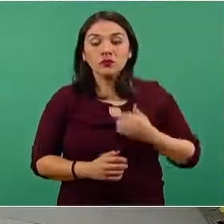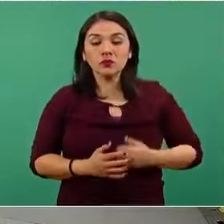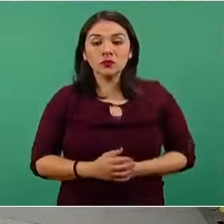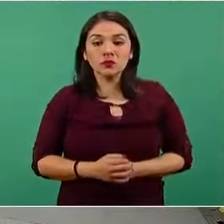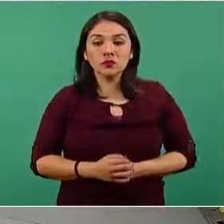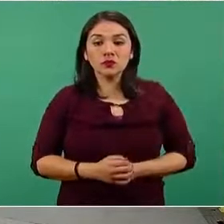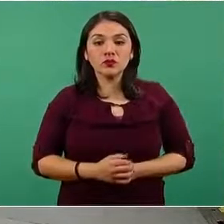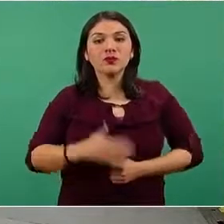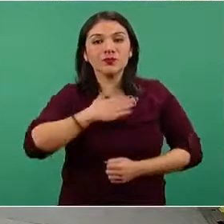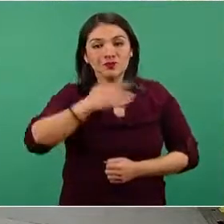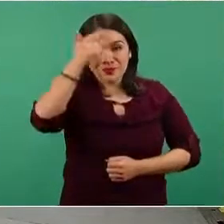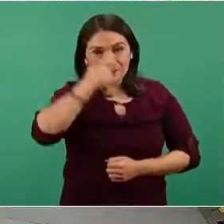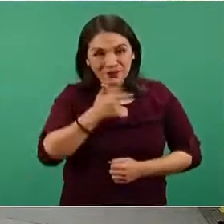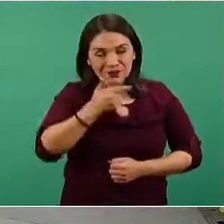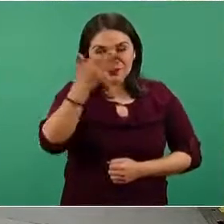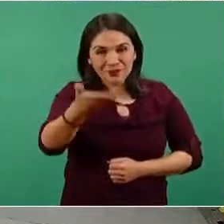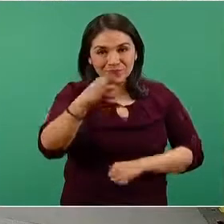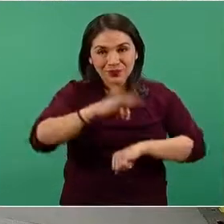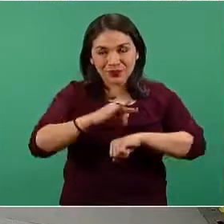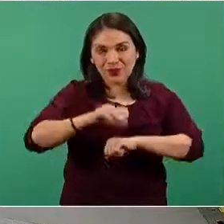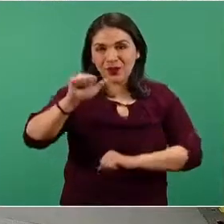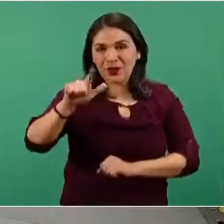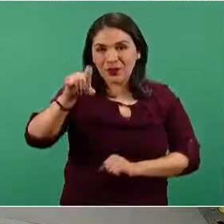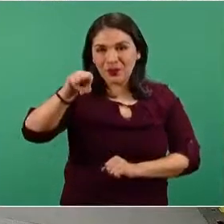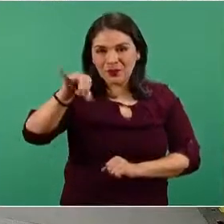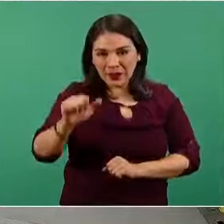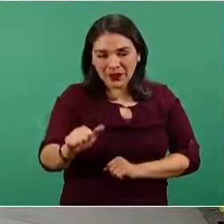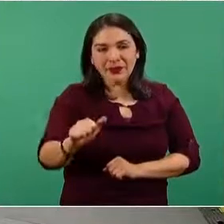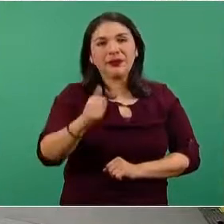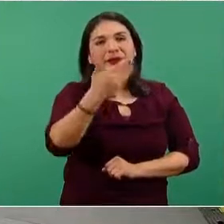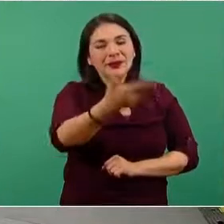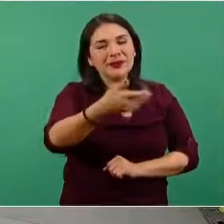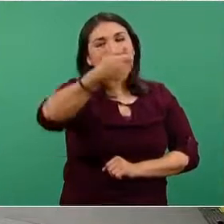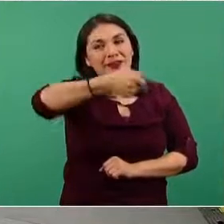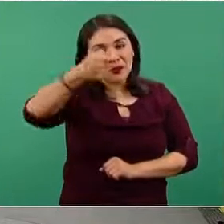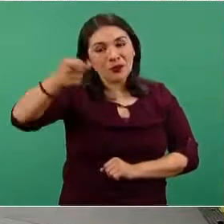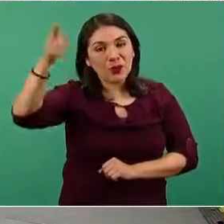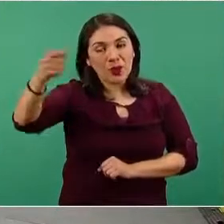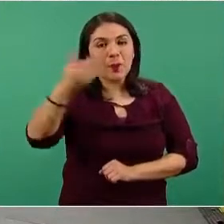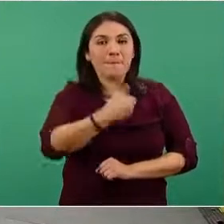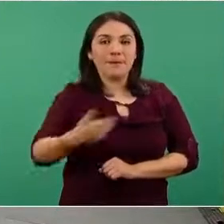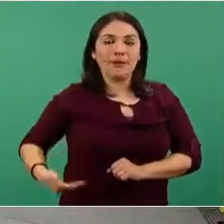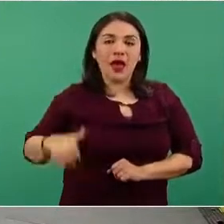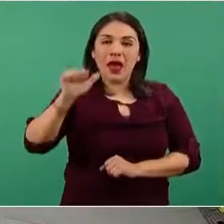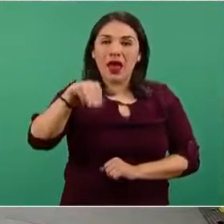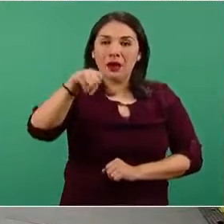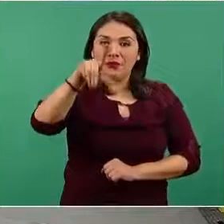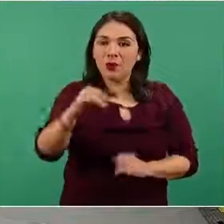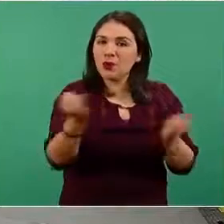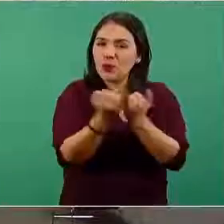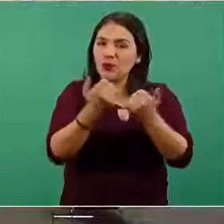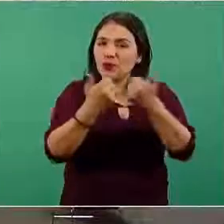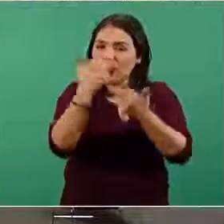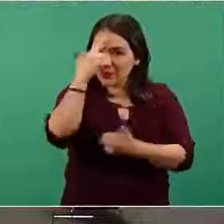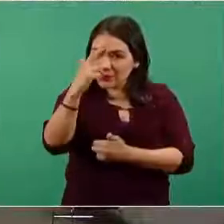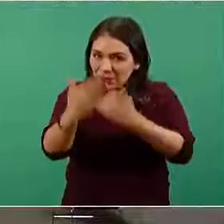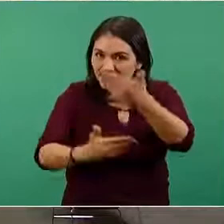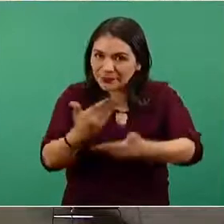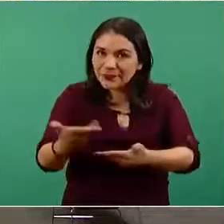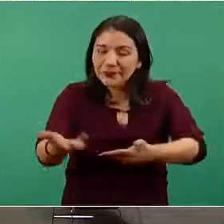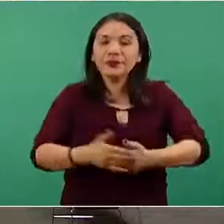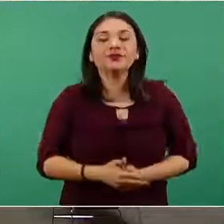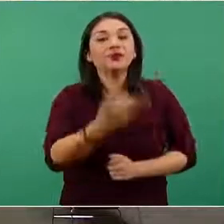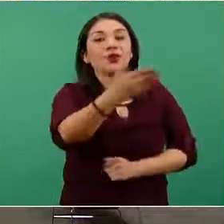Gracias. Buenas noches, doctora Lomía. Los saludo. Le mandamos un saludo al presidente Andrés Manuel López Obrador también con mucho respeto.